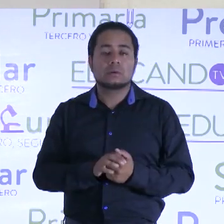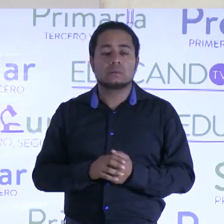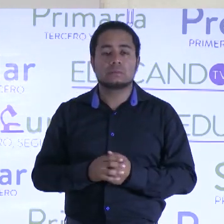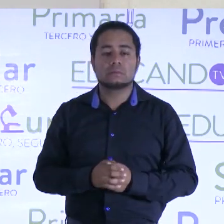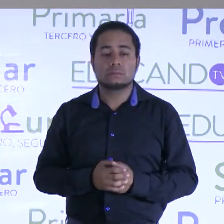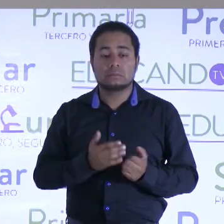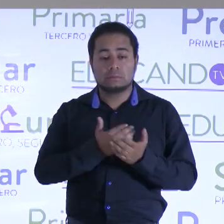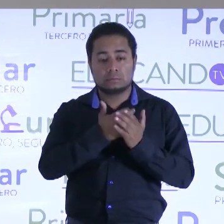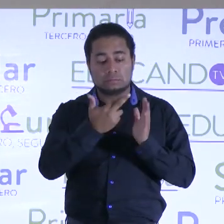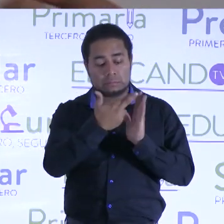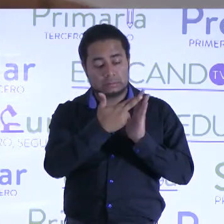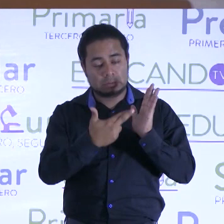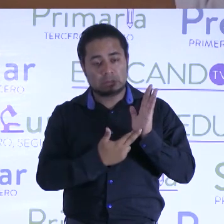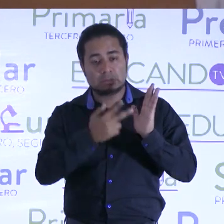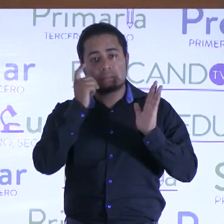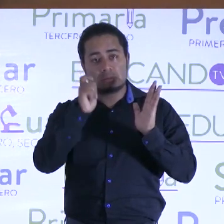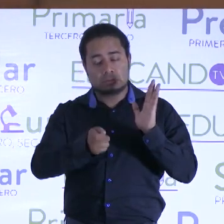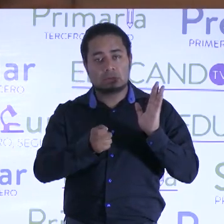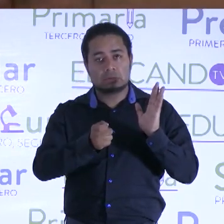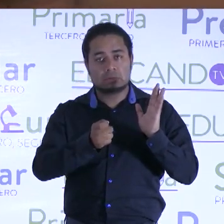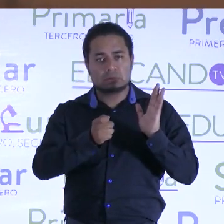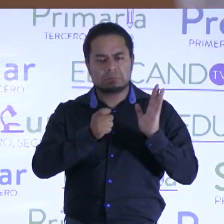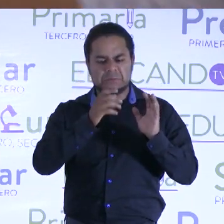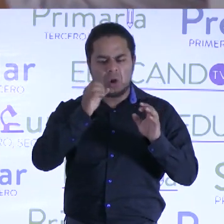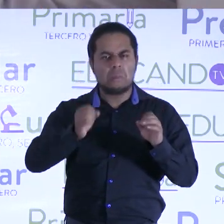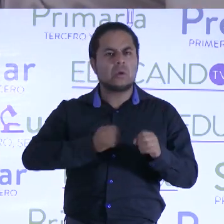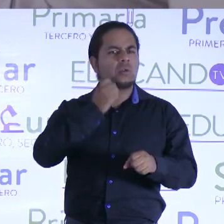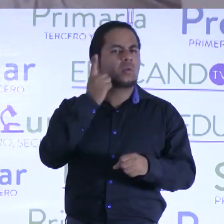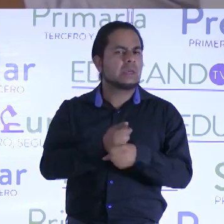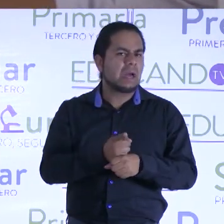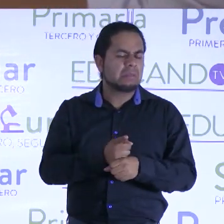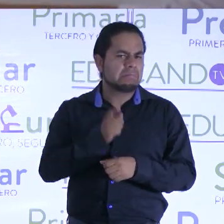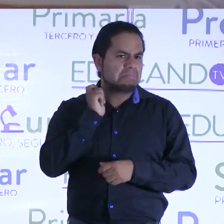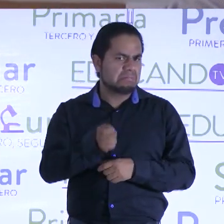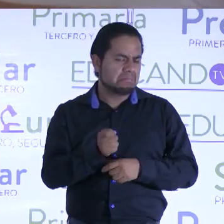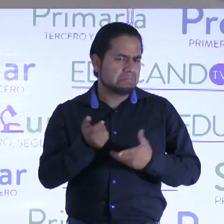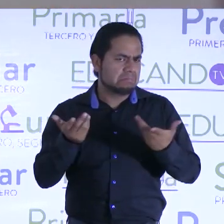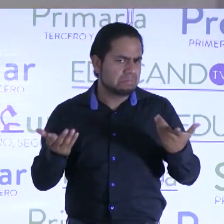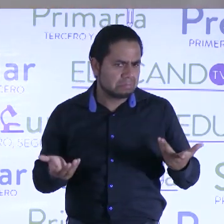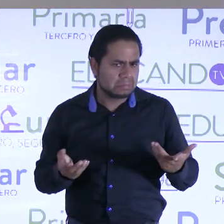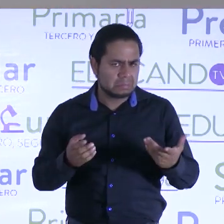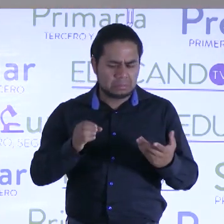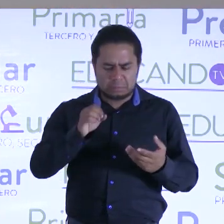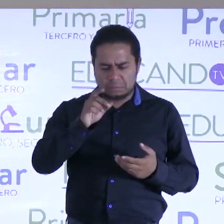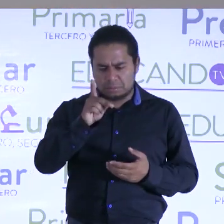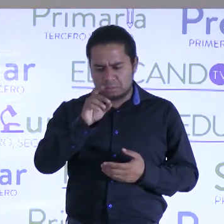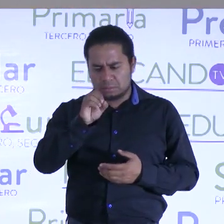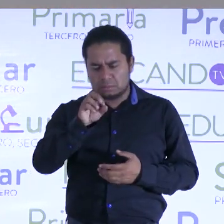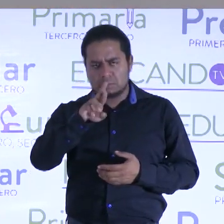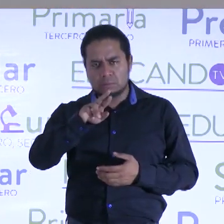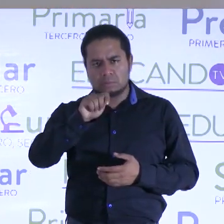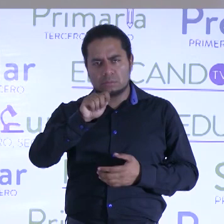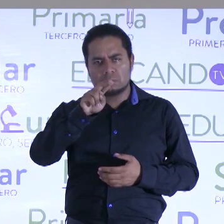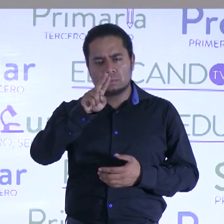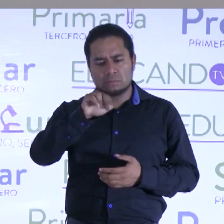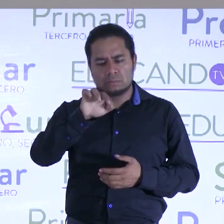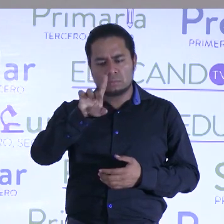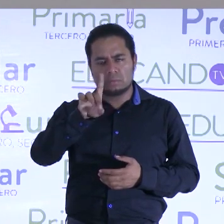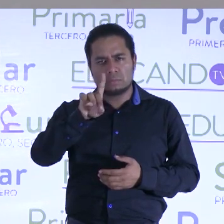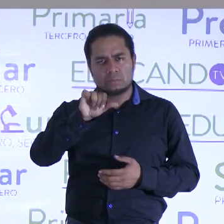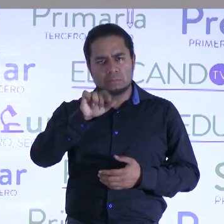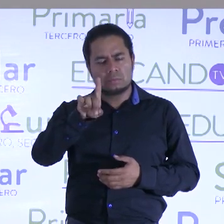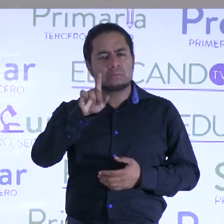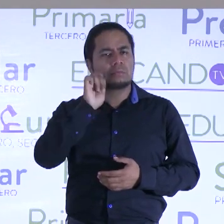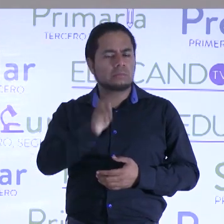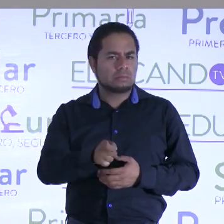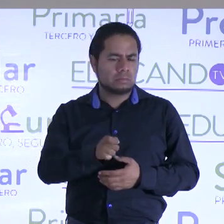escuela. La primera regla es la oportunidad. La oportunidad, ¿a qué me refiero cuando